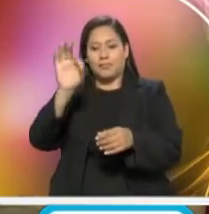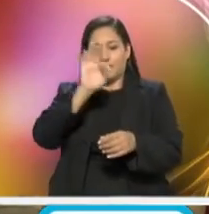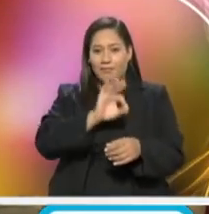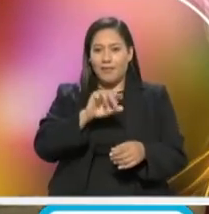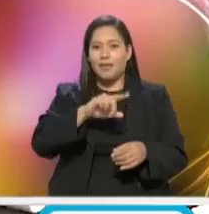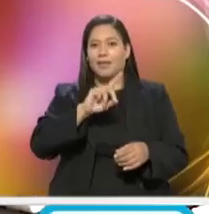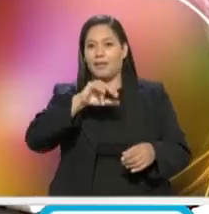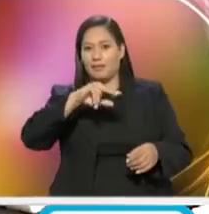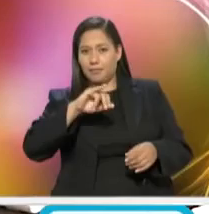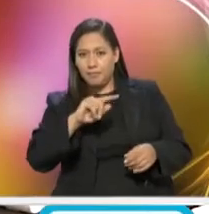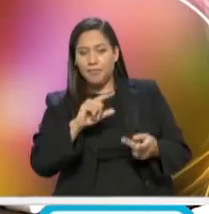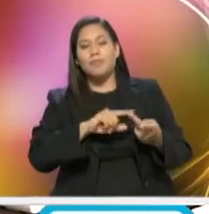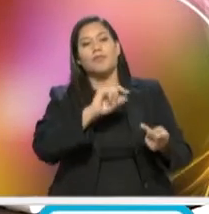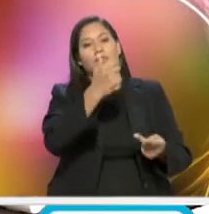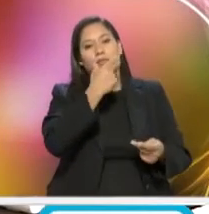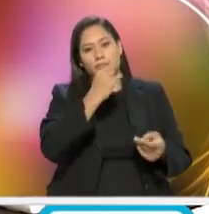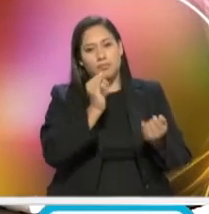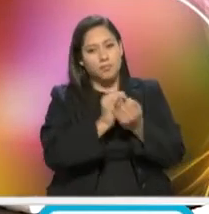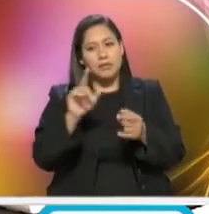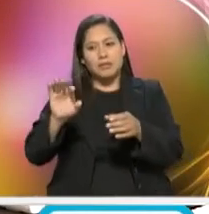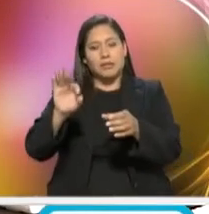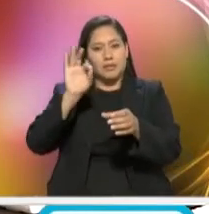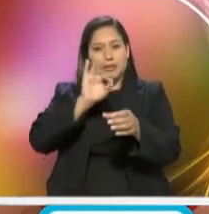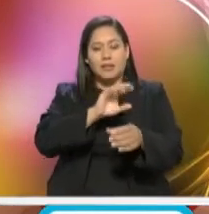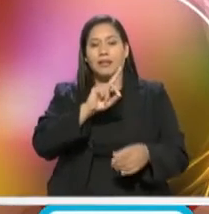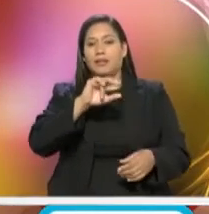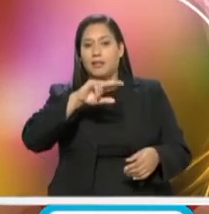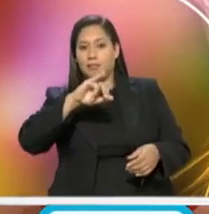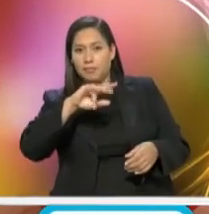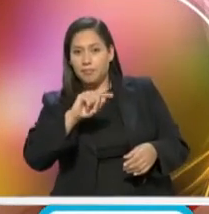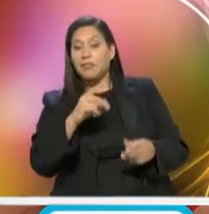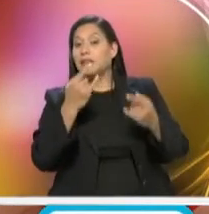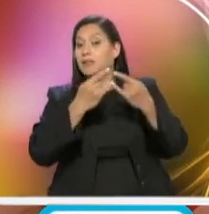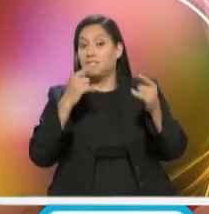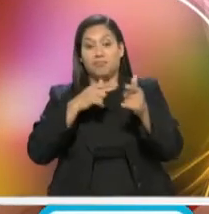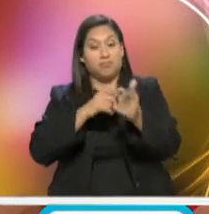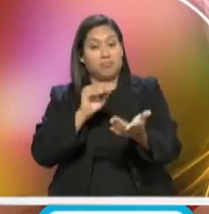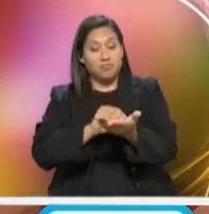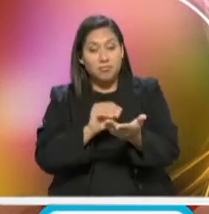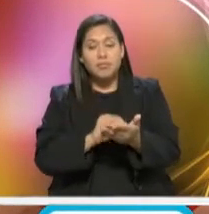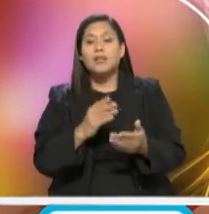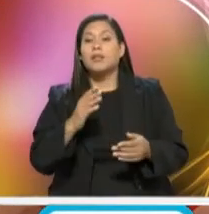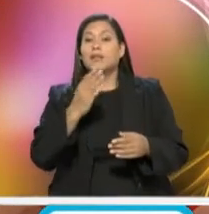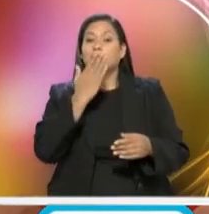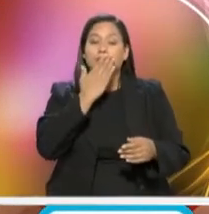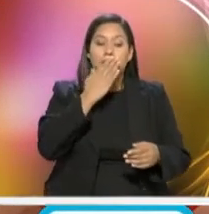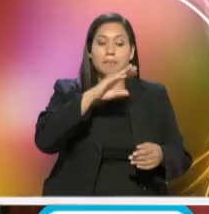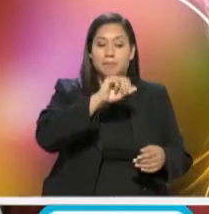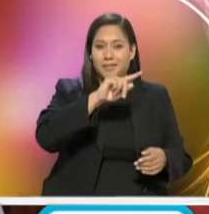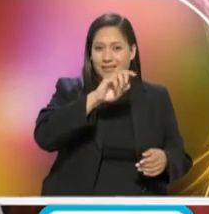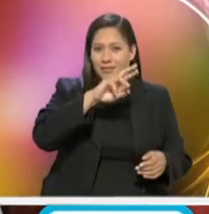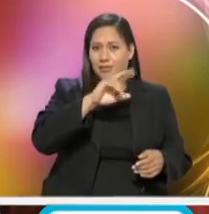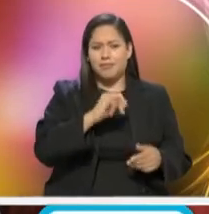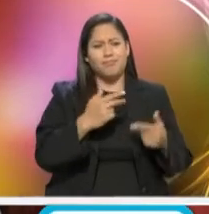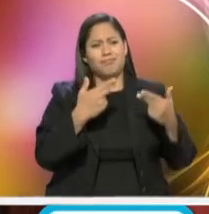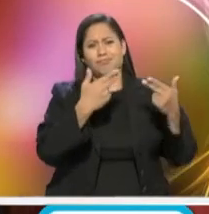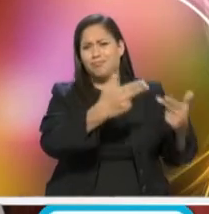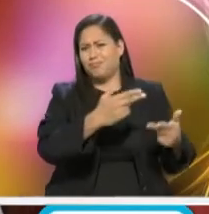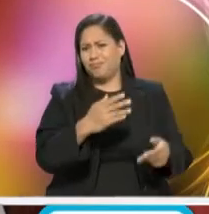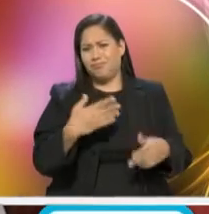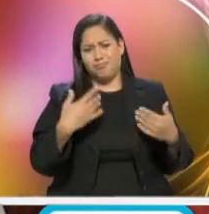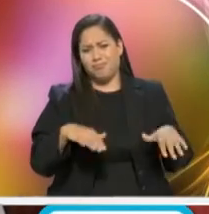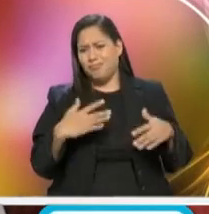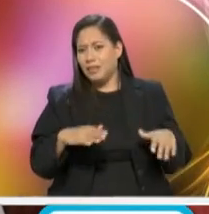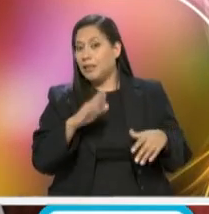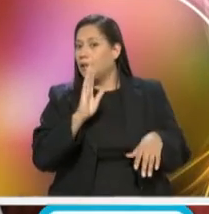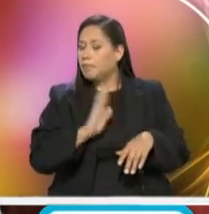sus Tesos también salió de la Dinamita. Y pues la historia continúa. Sin duda. La Matancera, bueno, dejó un gran legado. Yo creo que fue